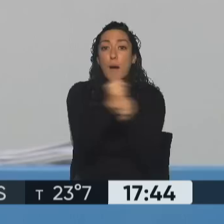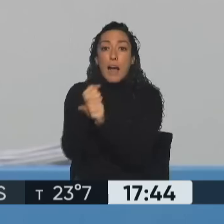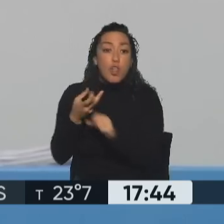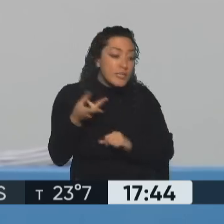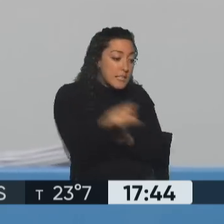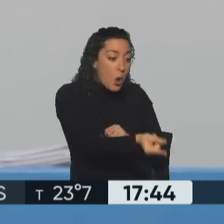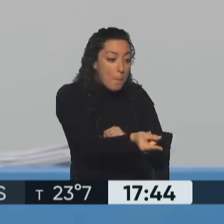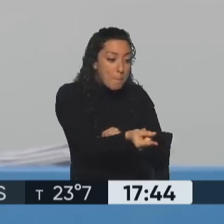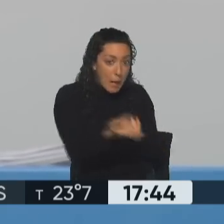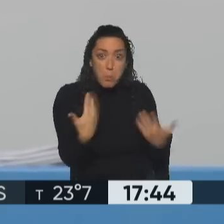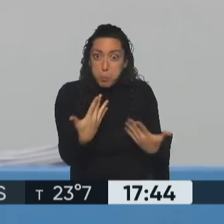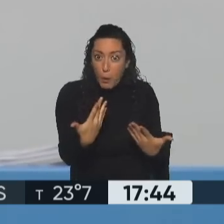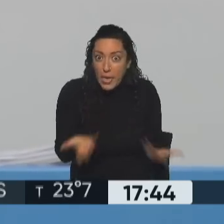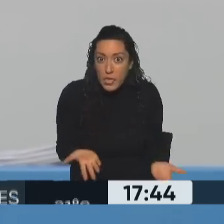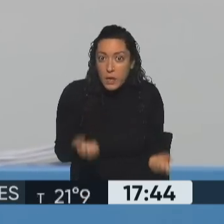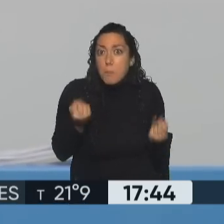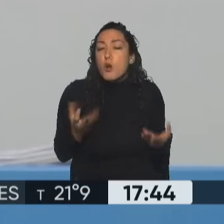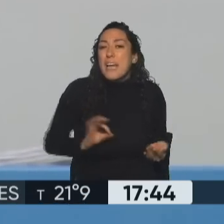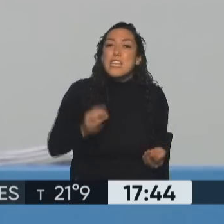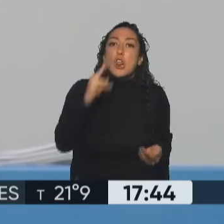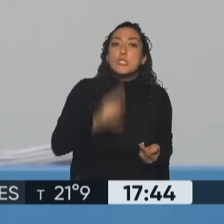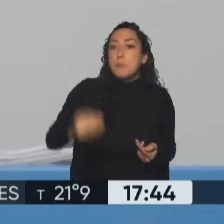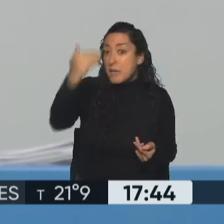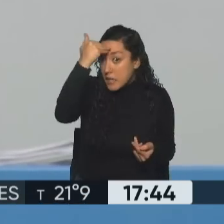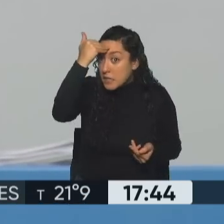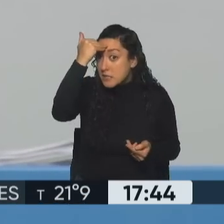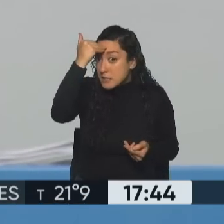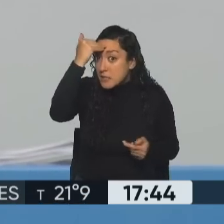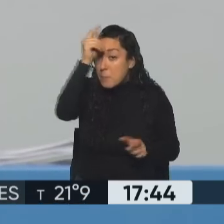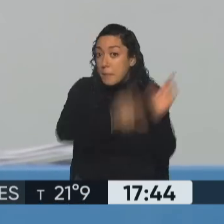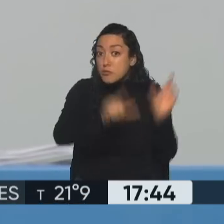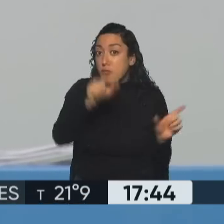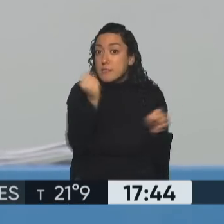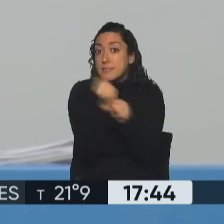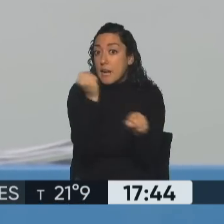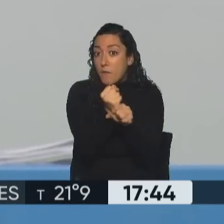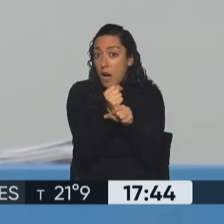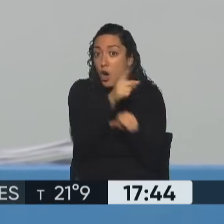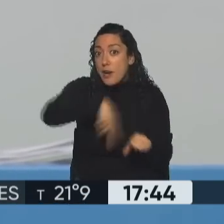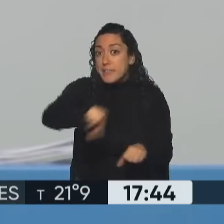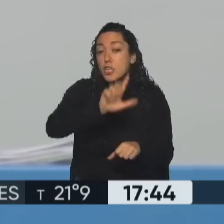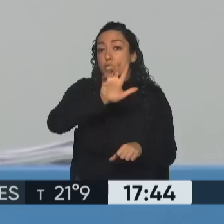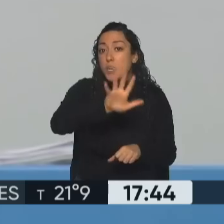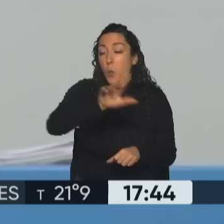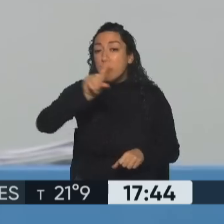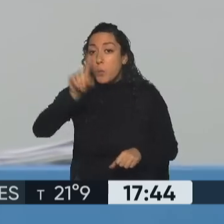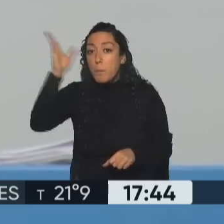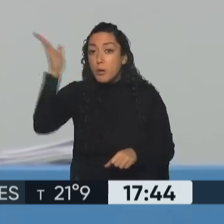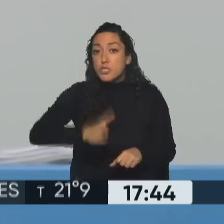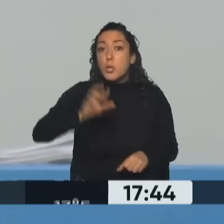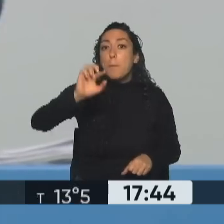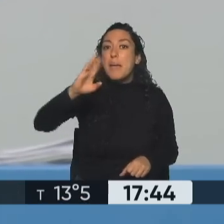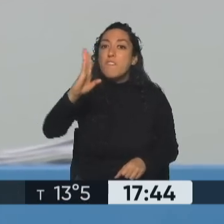comprar era más, porque en el 2015 los trabajadores tenían el 51% del